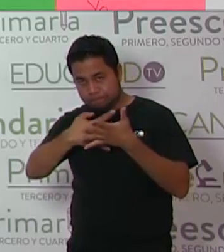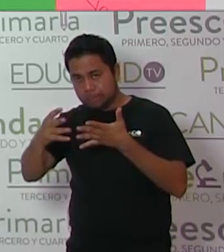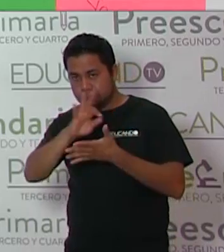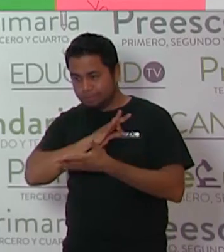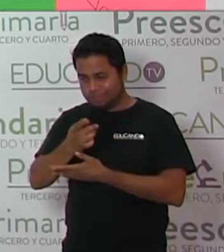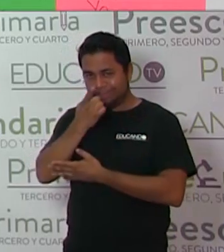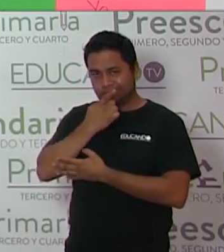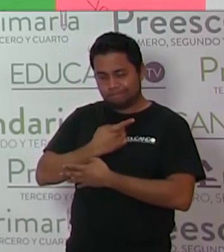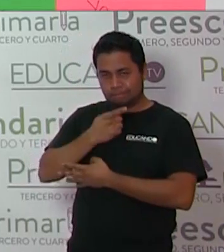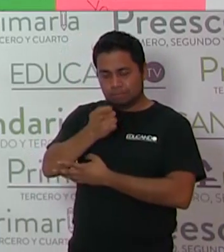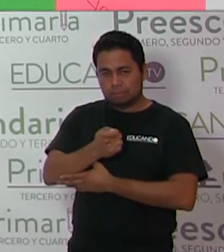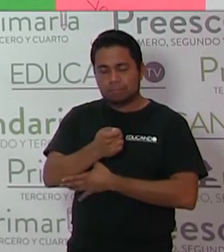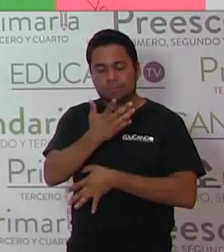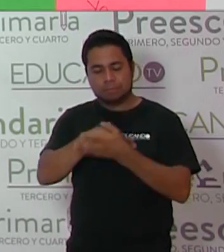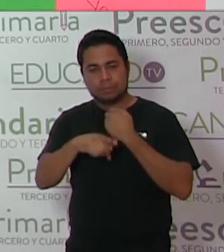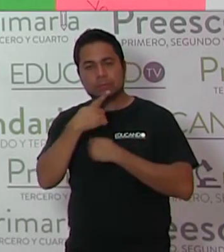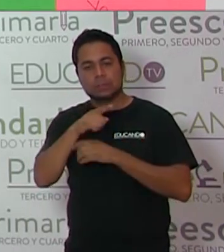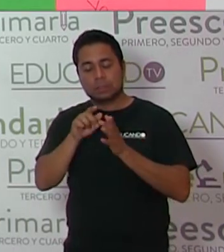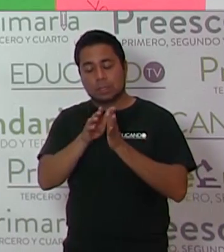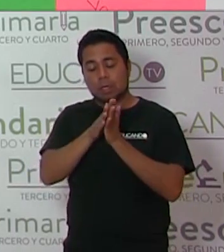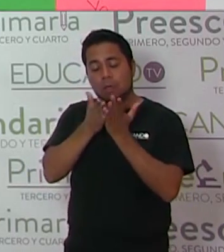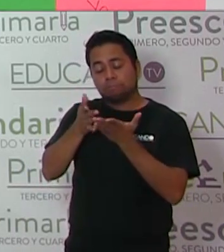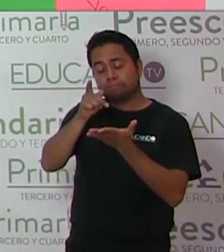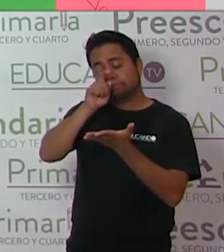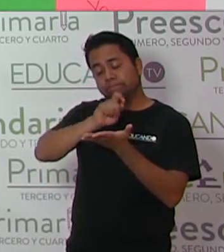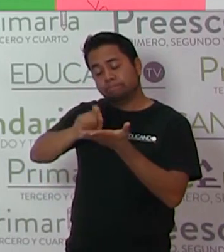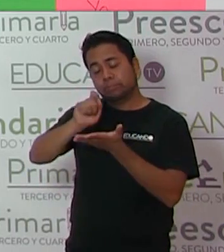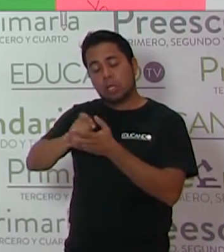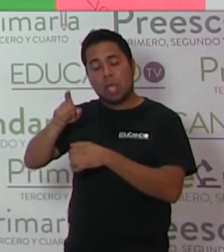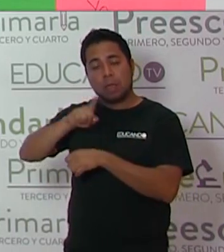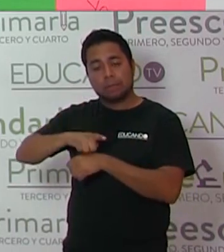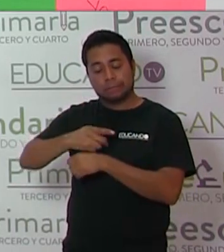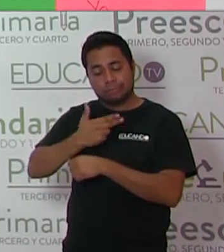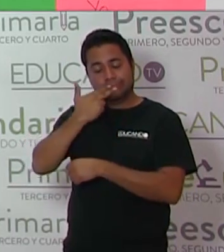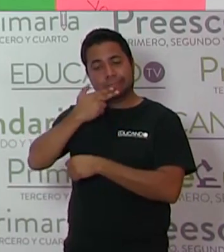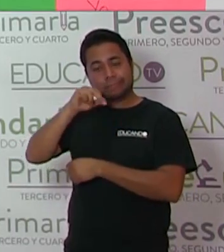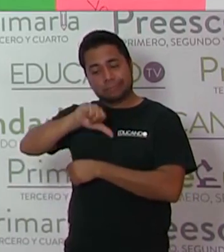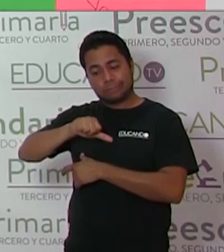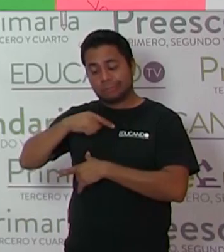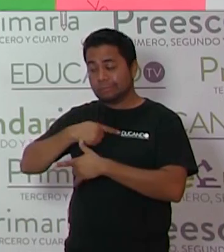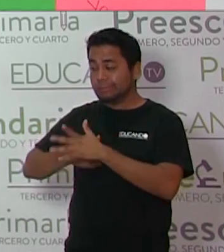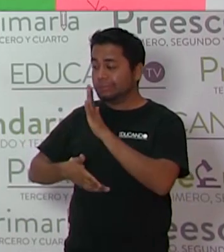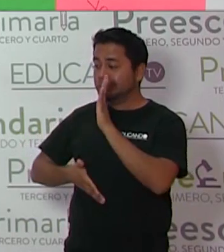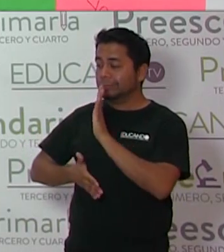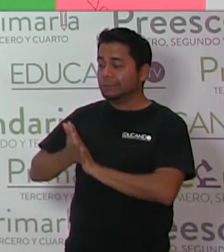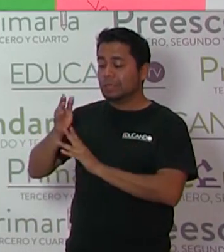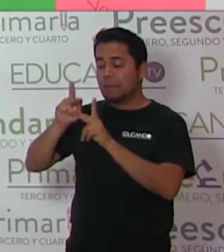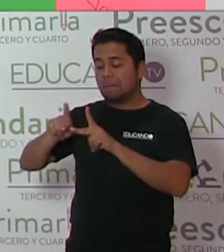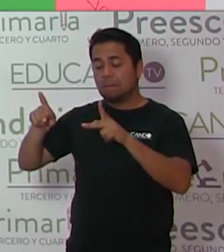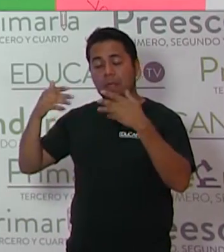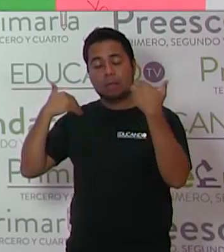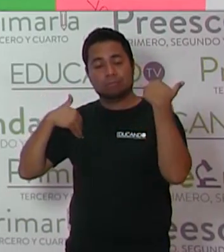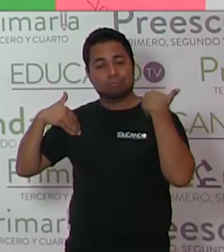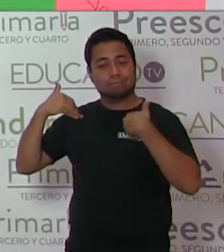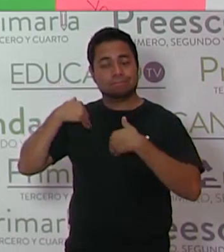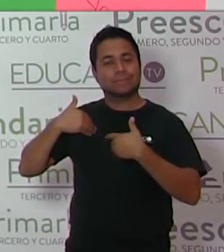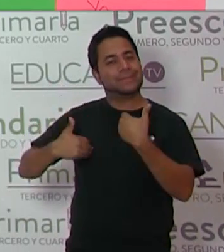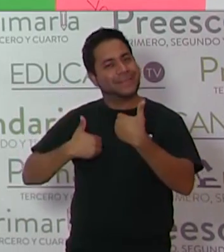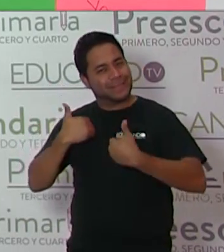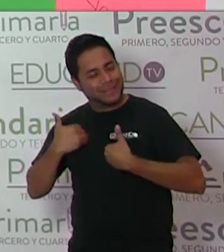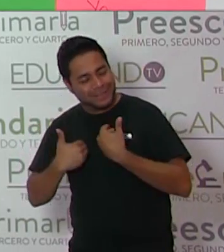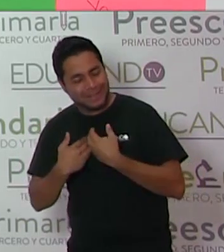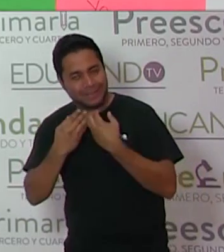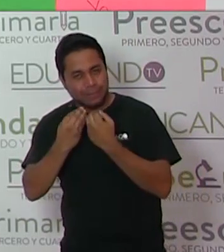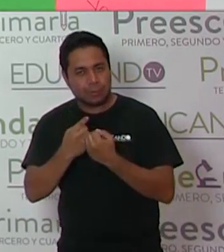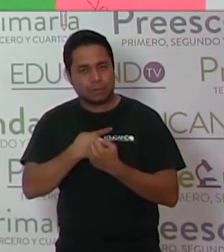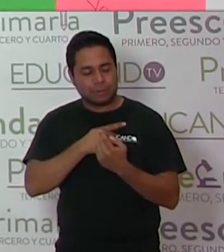cuadro. Dice así: querido diario, hoy salí de paseo a la playa, me divertí mucho